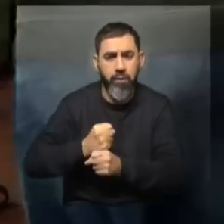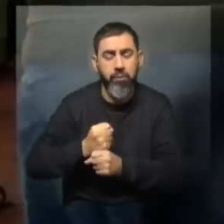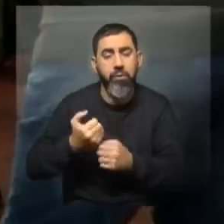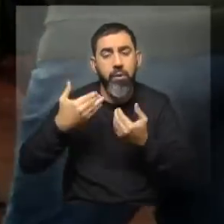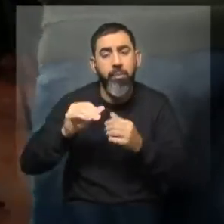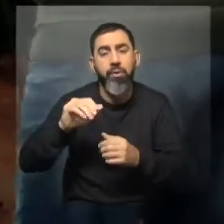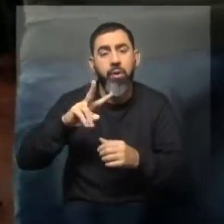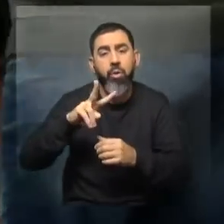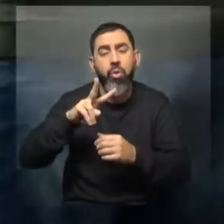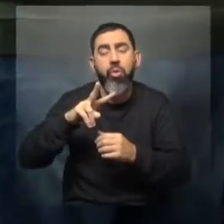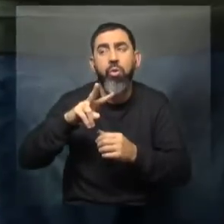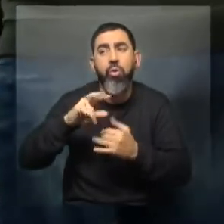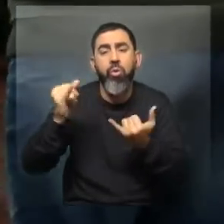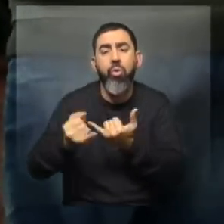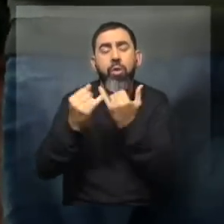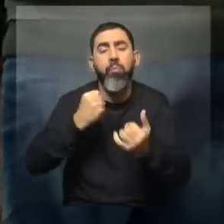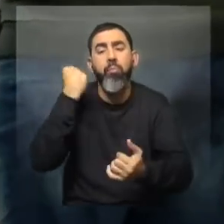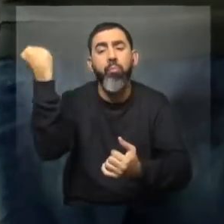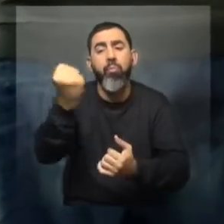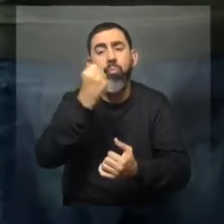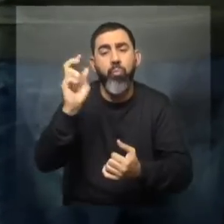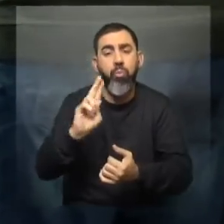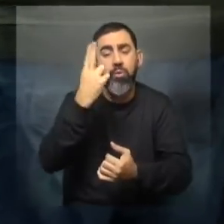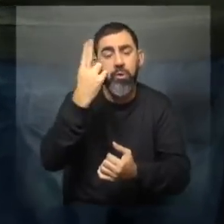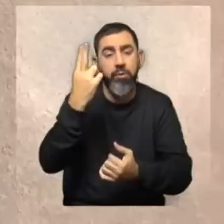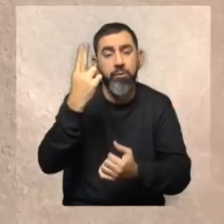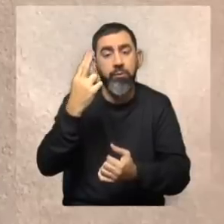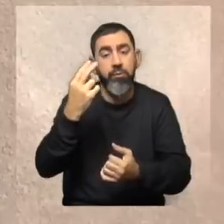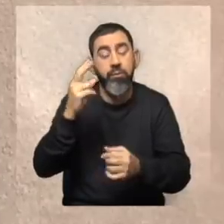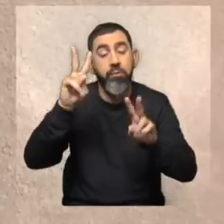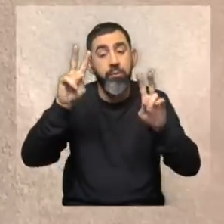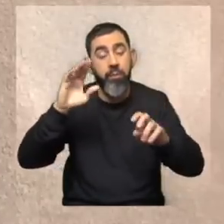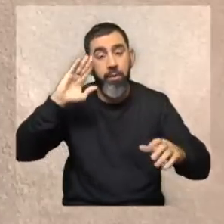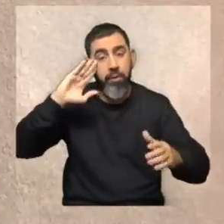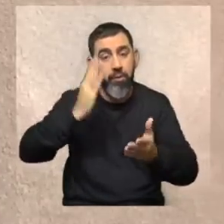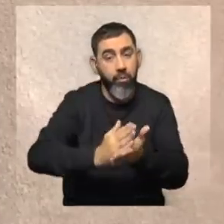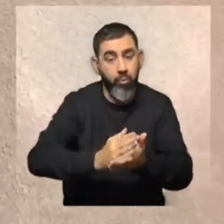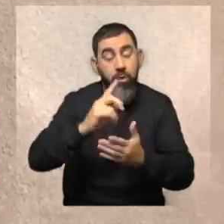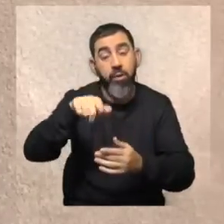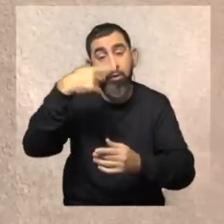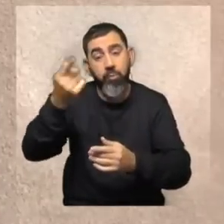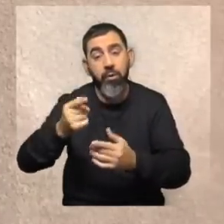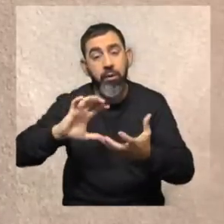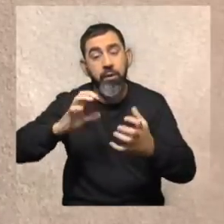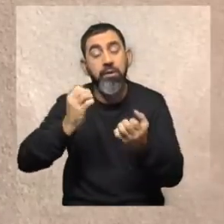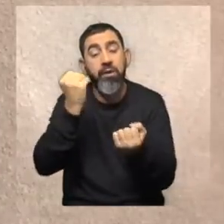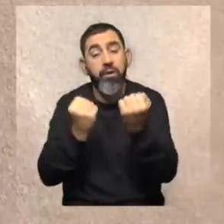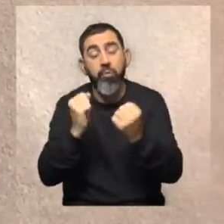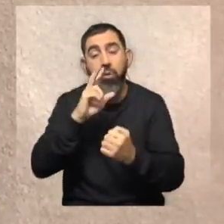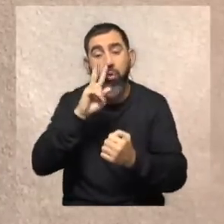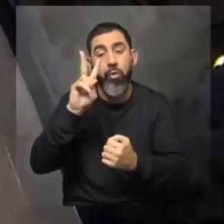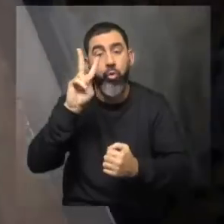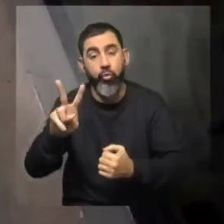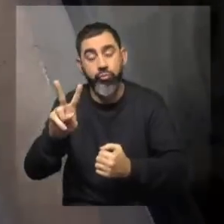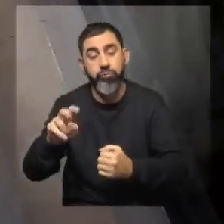las dos días fueras más importantes que tiene el Uruguay una con el con la época de la dictadura y luego con la con la crisis económica del 2002